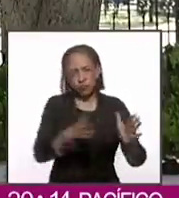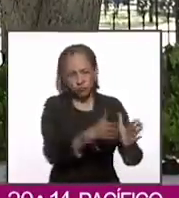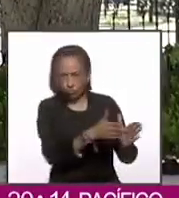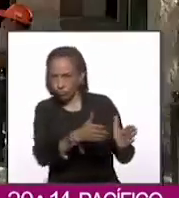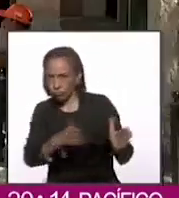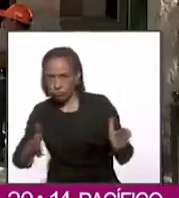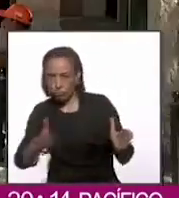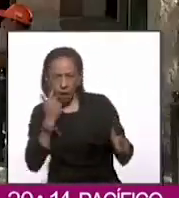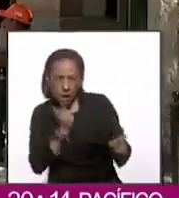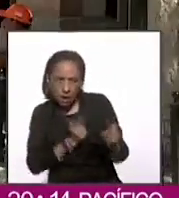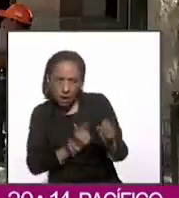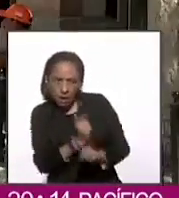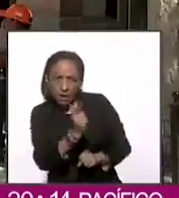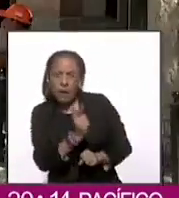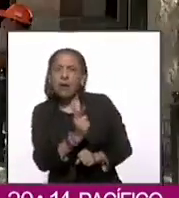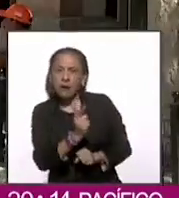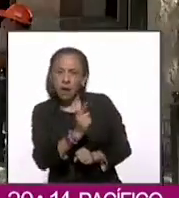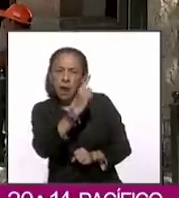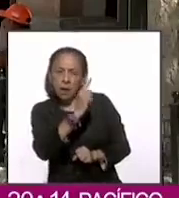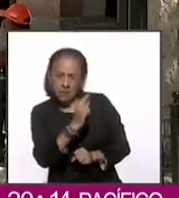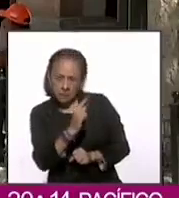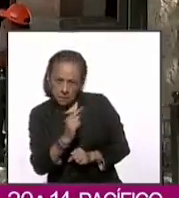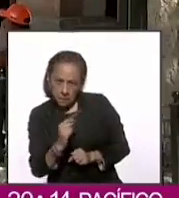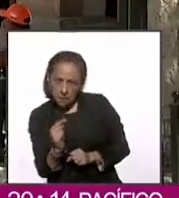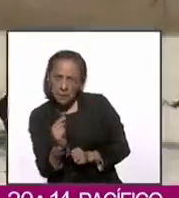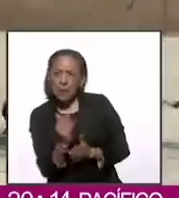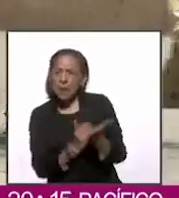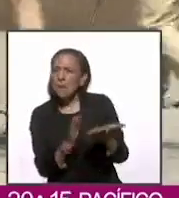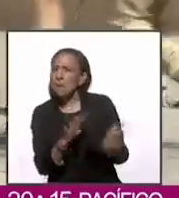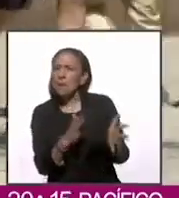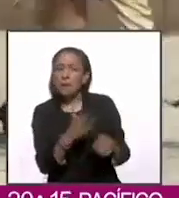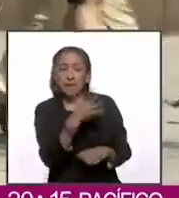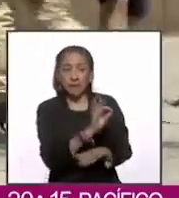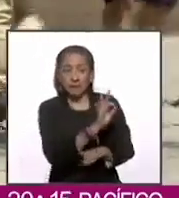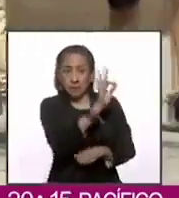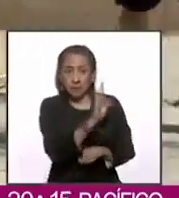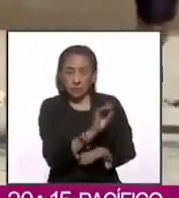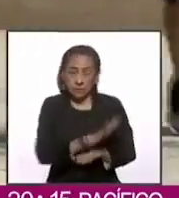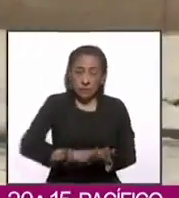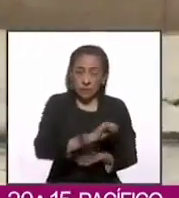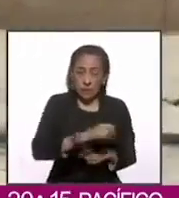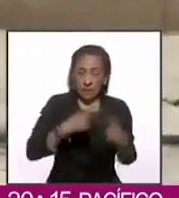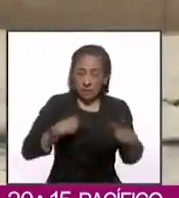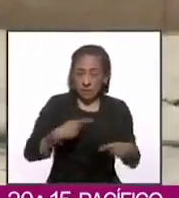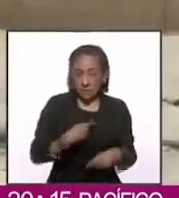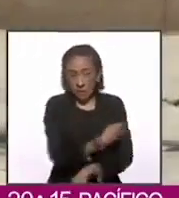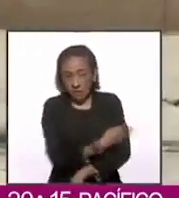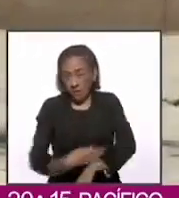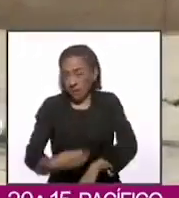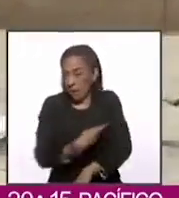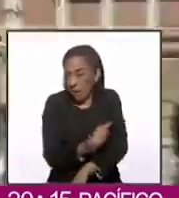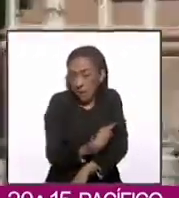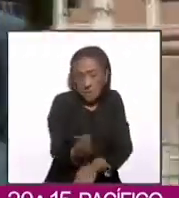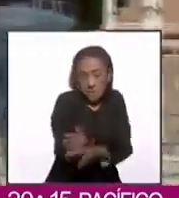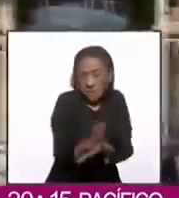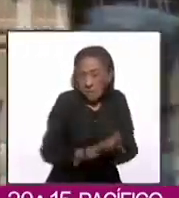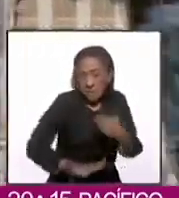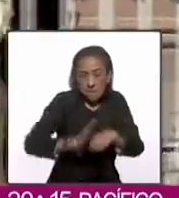reducción, particularmente para el 10% más pobre de los hogares, ¿no? En términos de su ingreso.